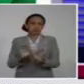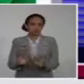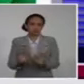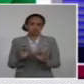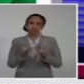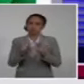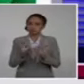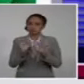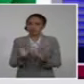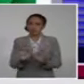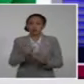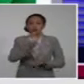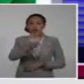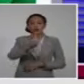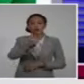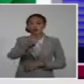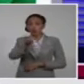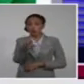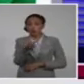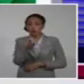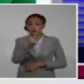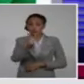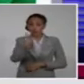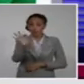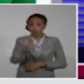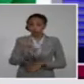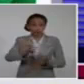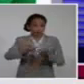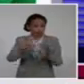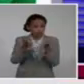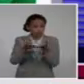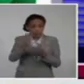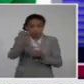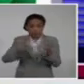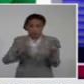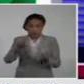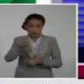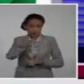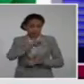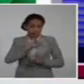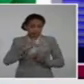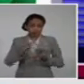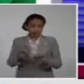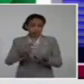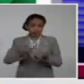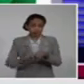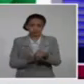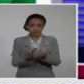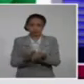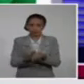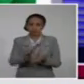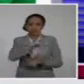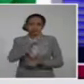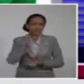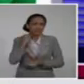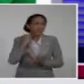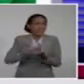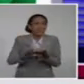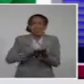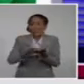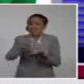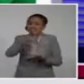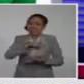El 42,3% de todas las personas que se diagnosticaron ayer, totalmente asintomáticas. Si no es